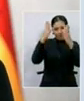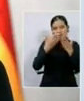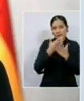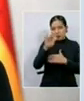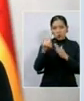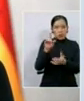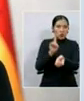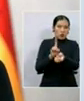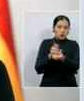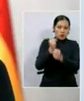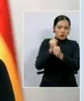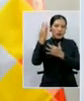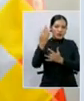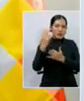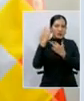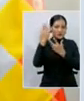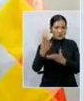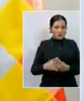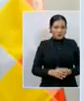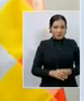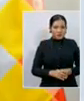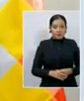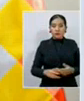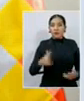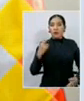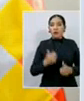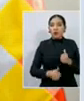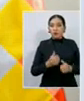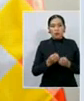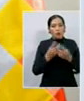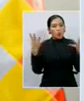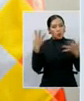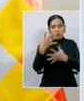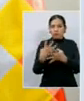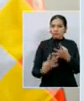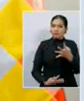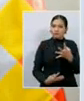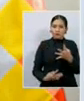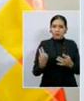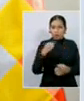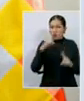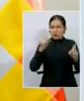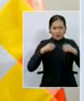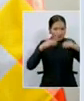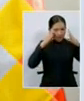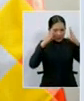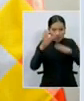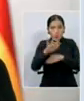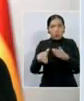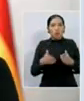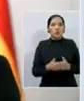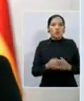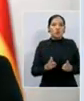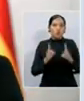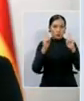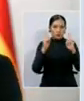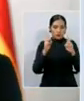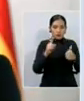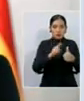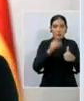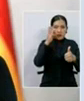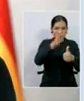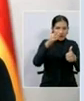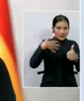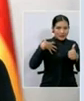pobreza, la reducción de la tasa de desocupación. Estamos hablando del crecimiento, por ejemplo. Usted sabe, Vania, que